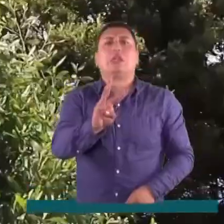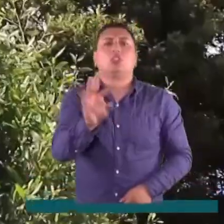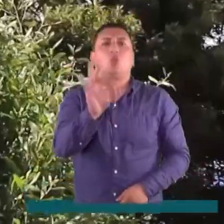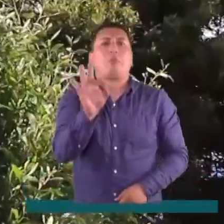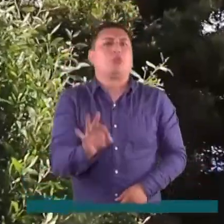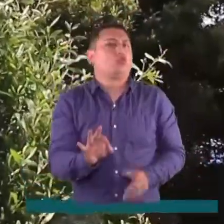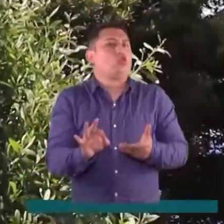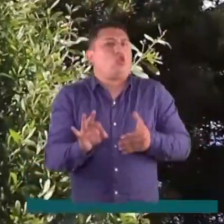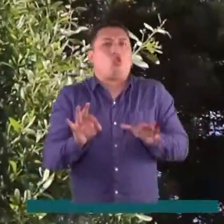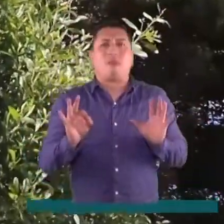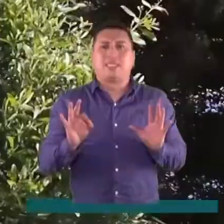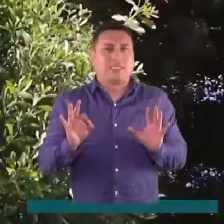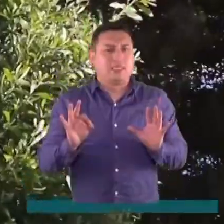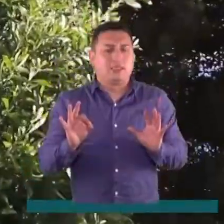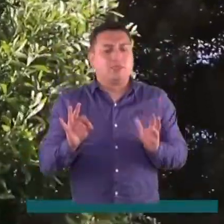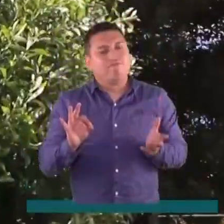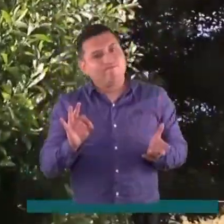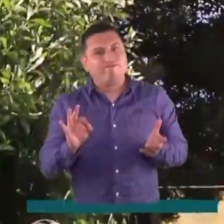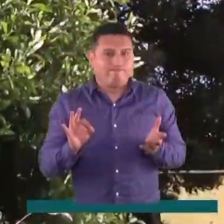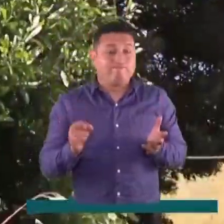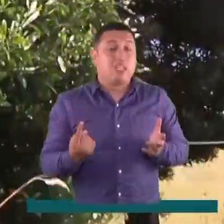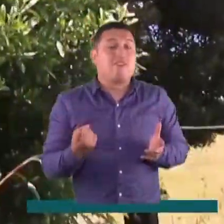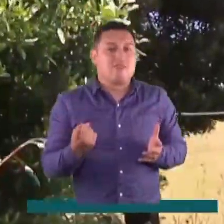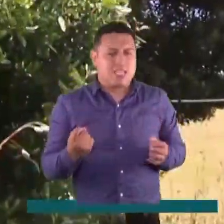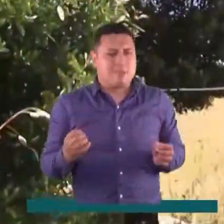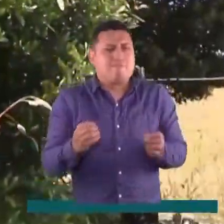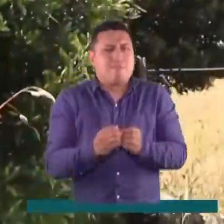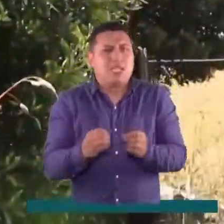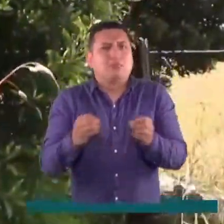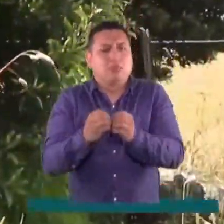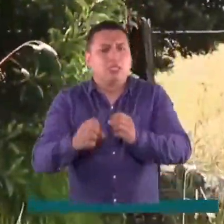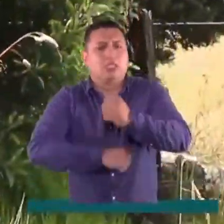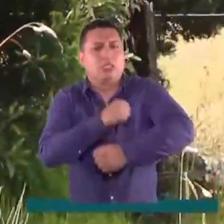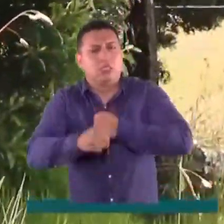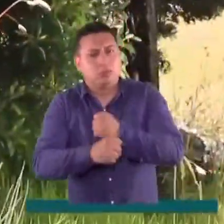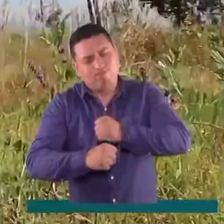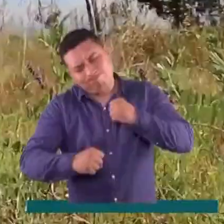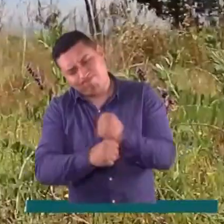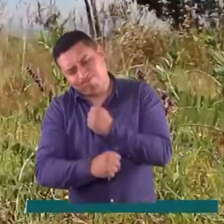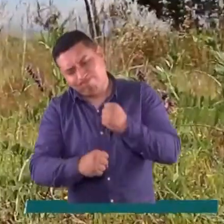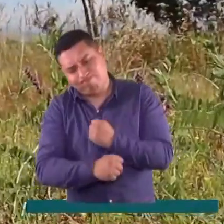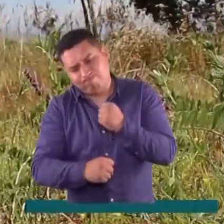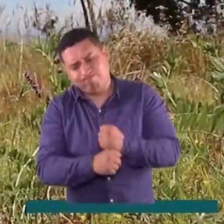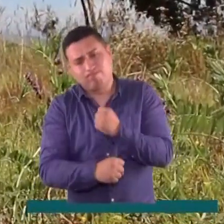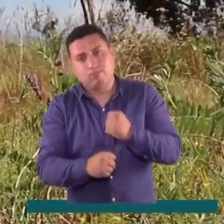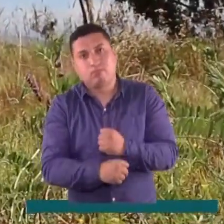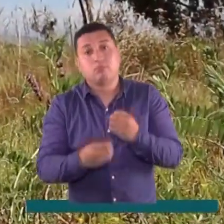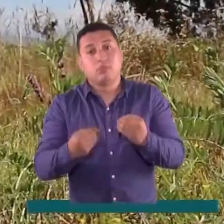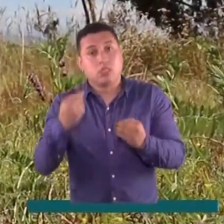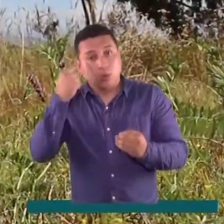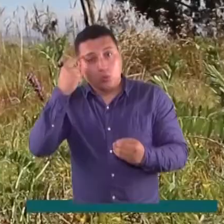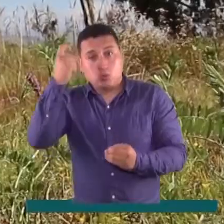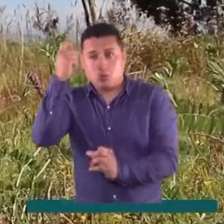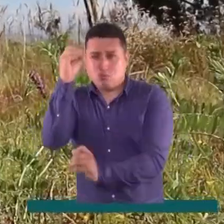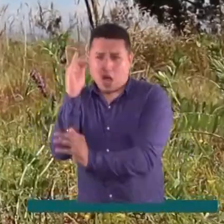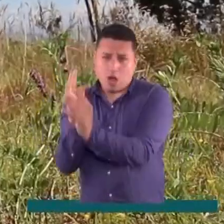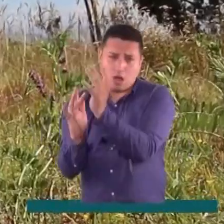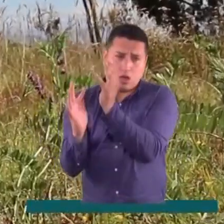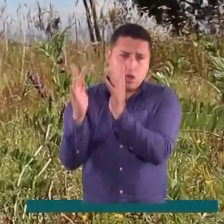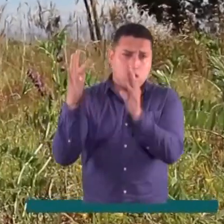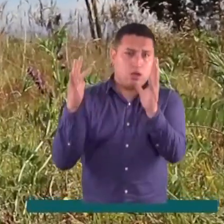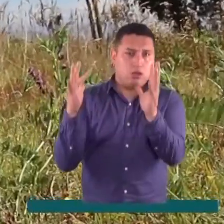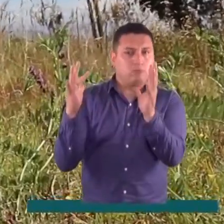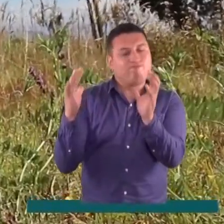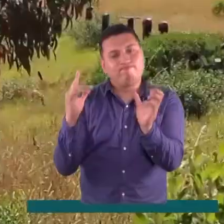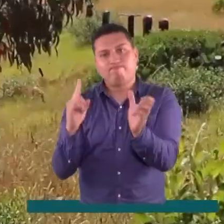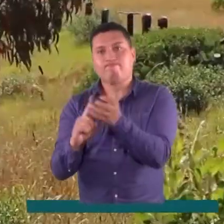ha avanzado en un 3% de los objetivos propuestos, por lo que aún faltan muchos años de fuerte trabajo para que el sueño de tener